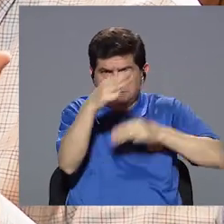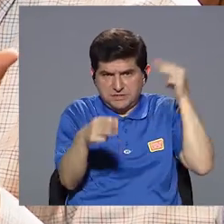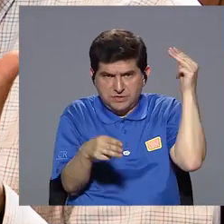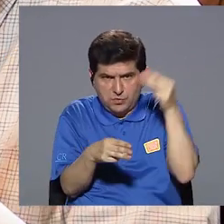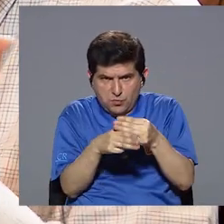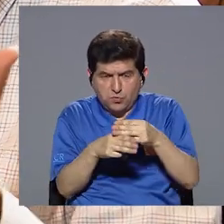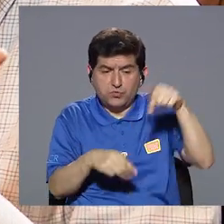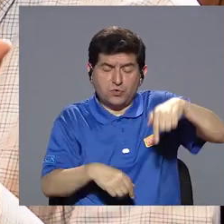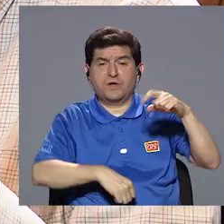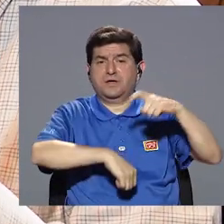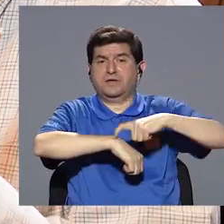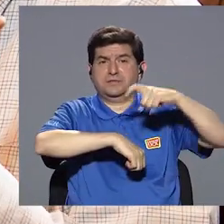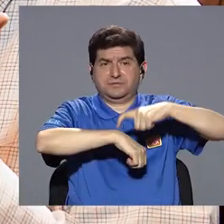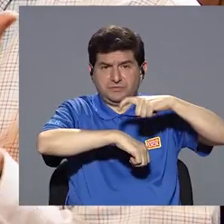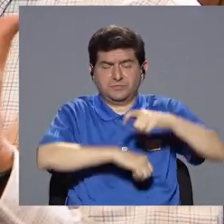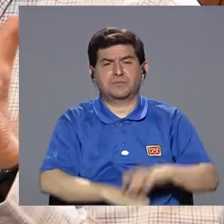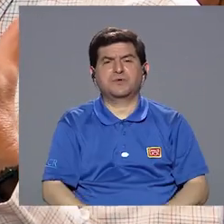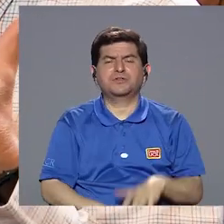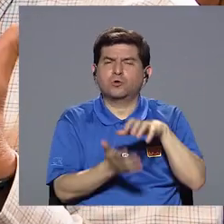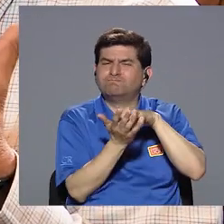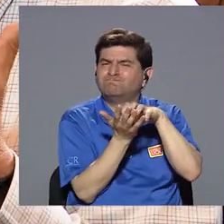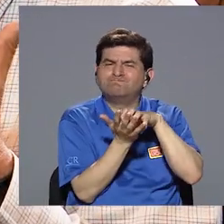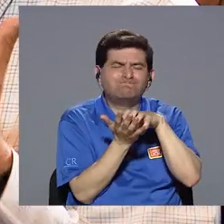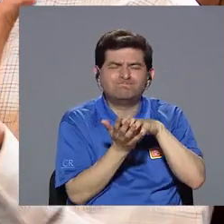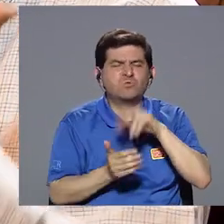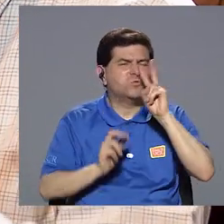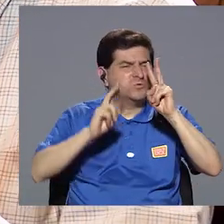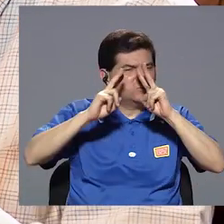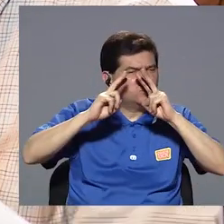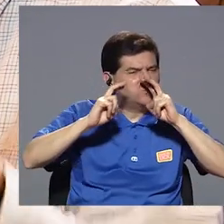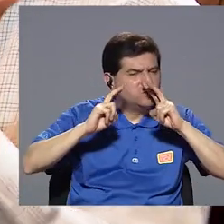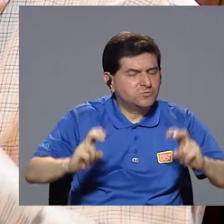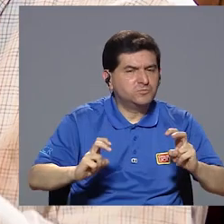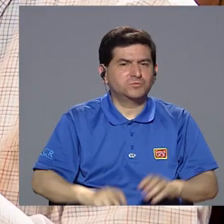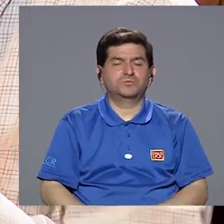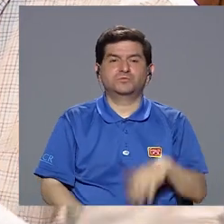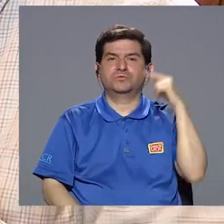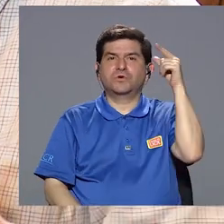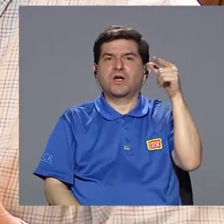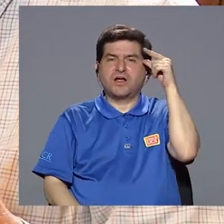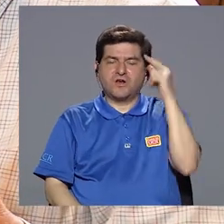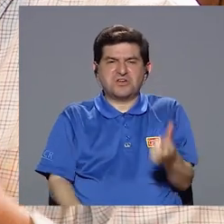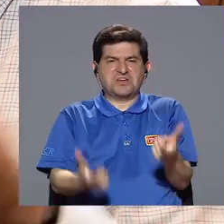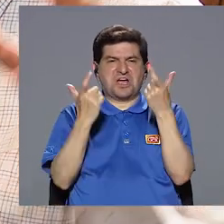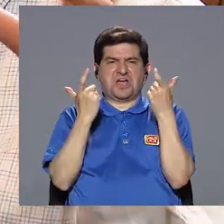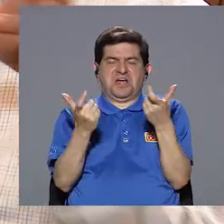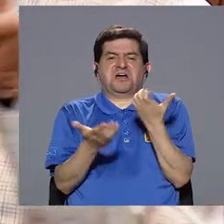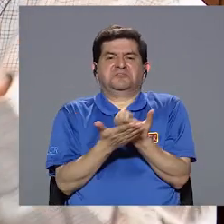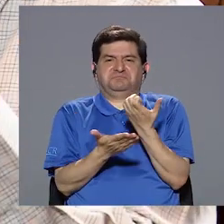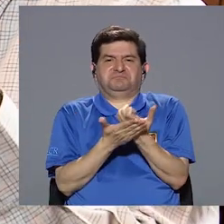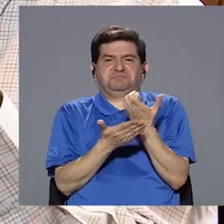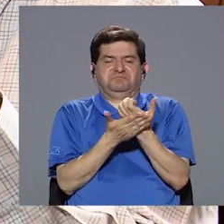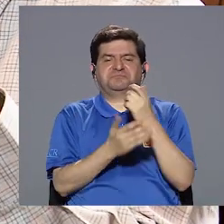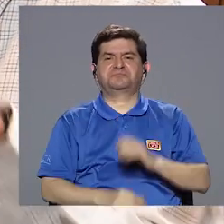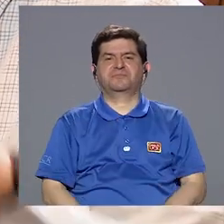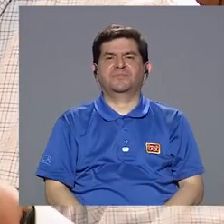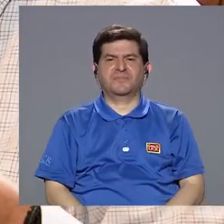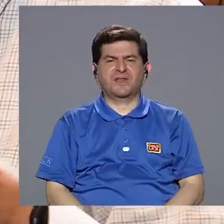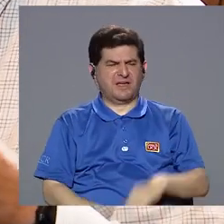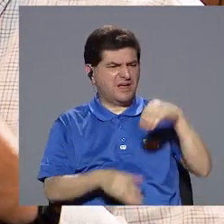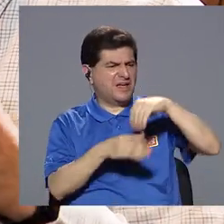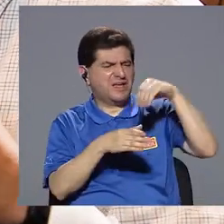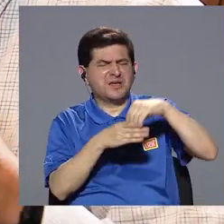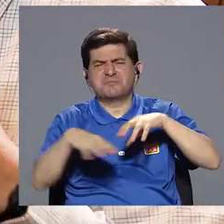las universidades públicas en el mundo que hoy día están bajo un cuestionamiento un escrutinio desde una lógica de rentabilidad económica